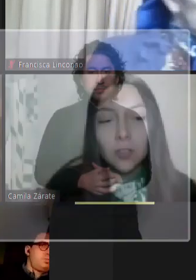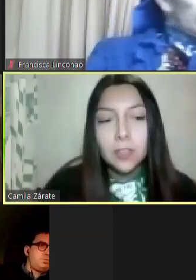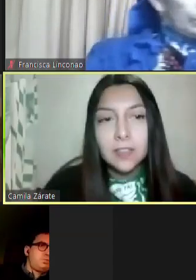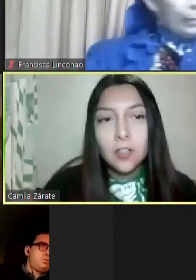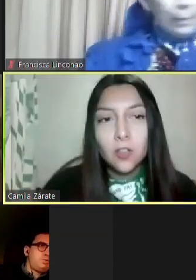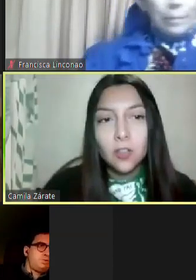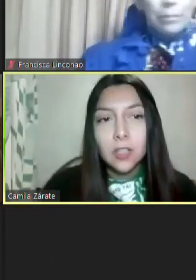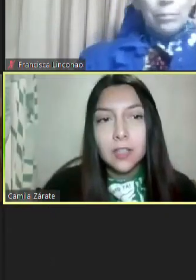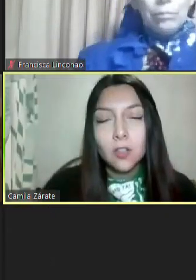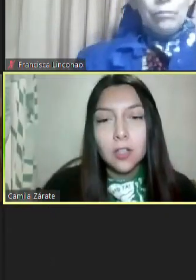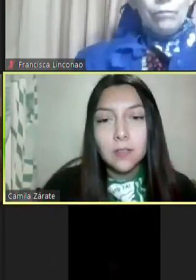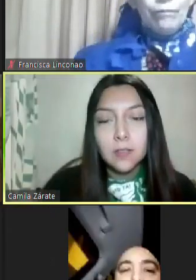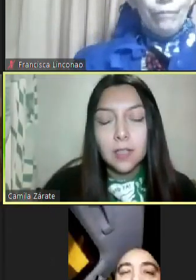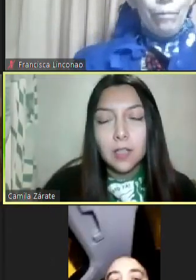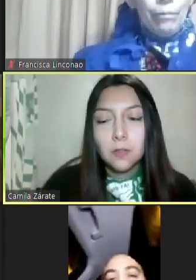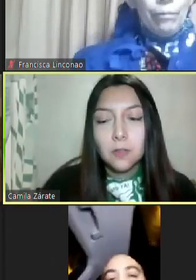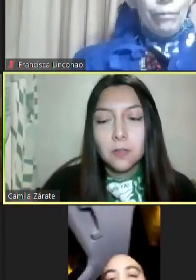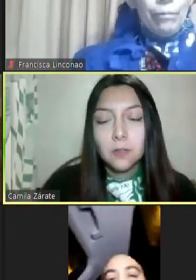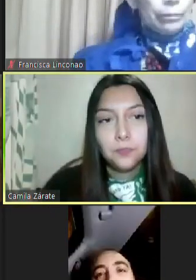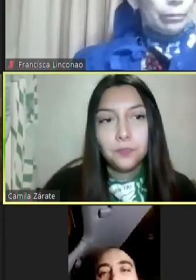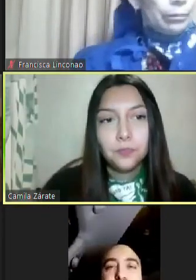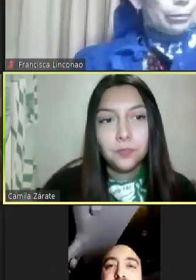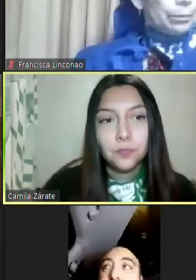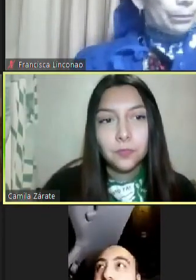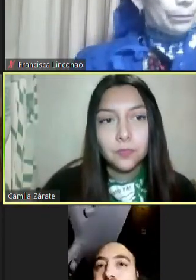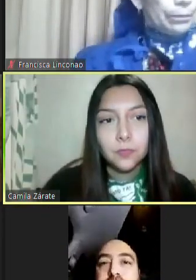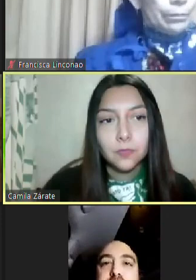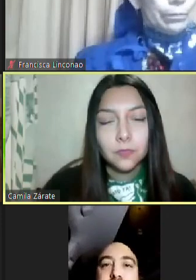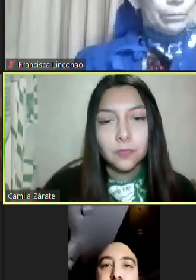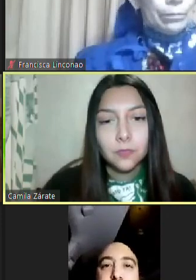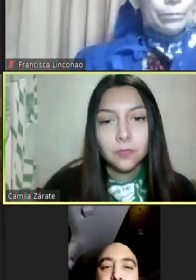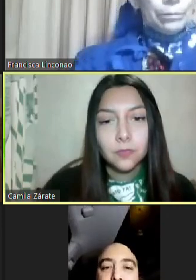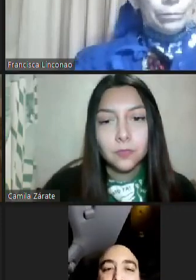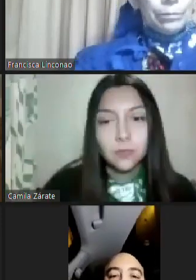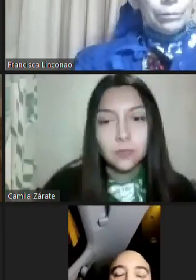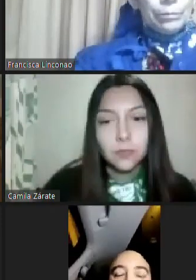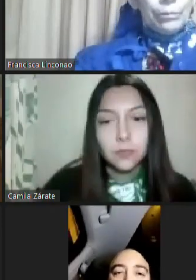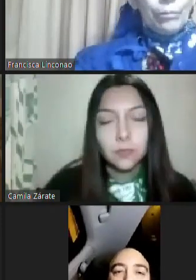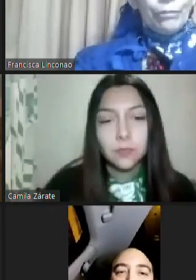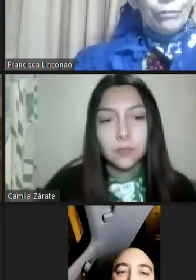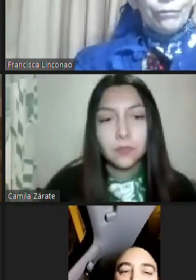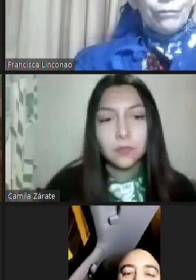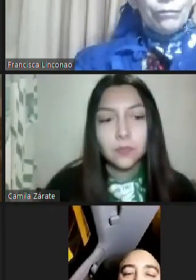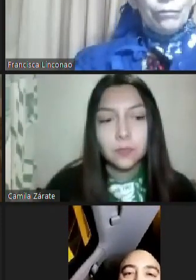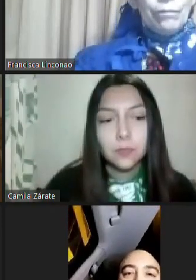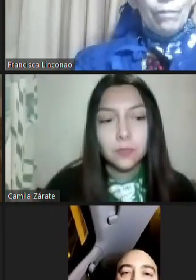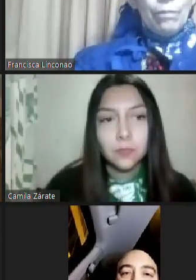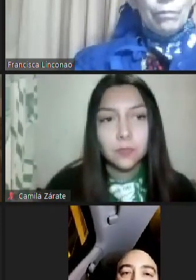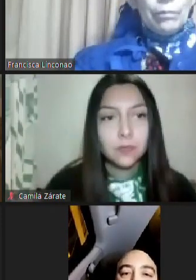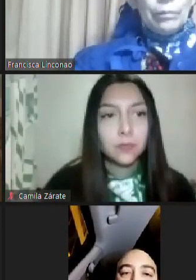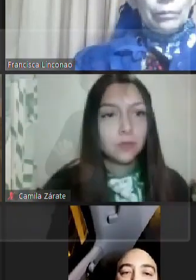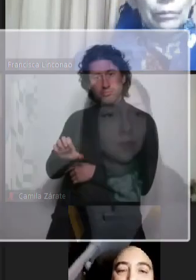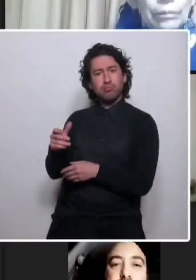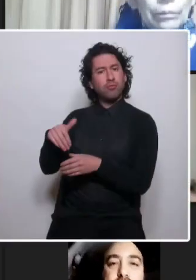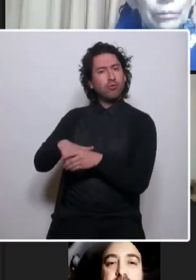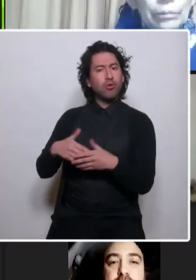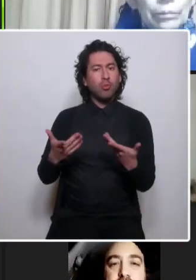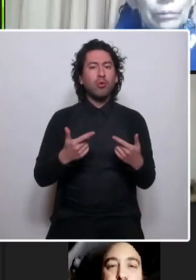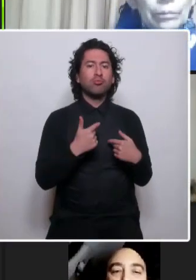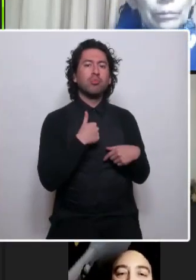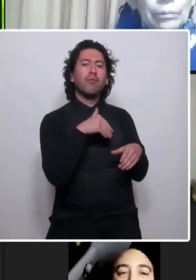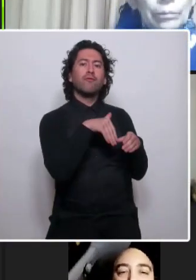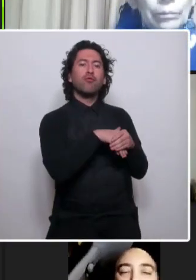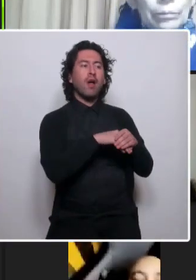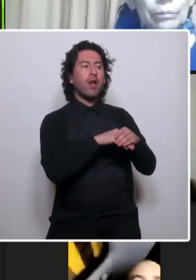Mi voto es en contra, señor secretario. ¿Cómo vota, señor Felipe Mena? Mi voto es a favor,